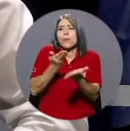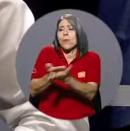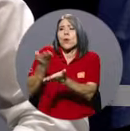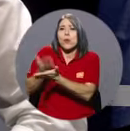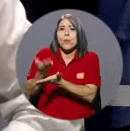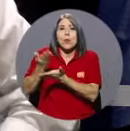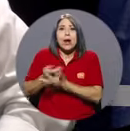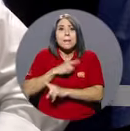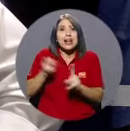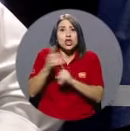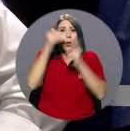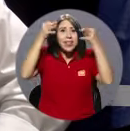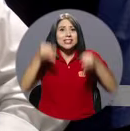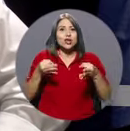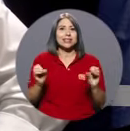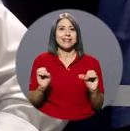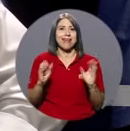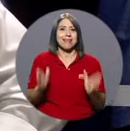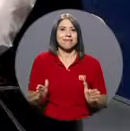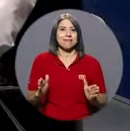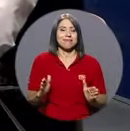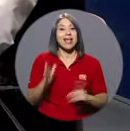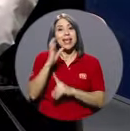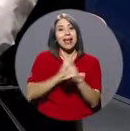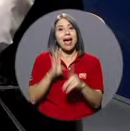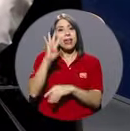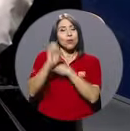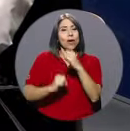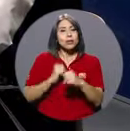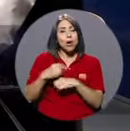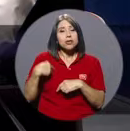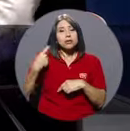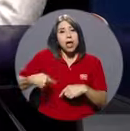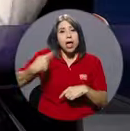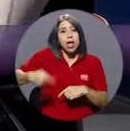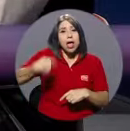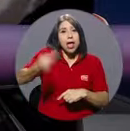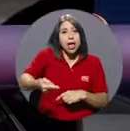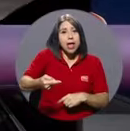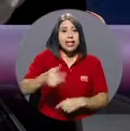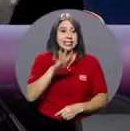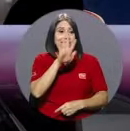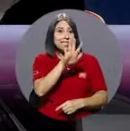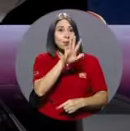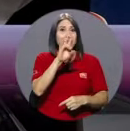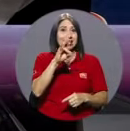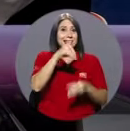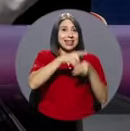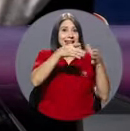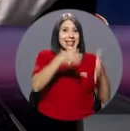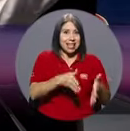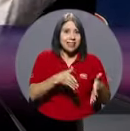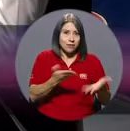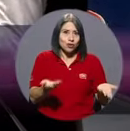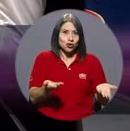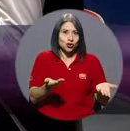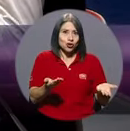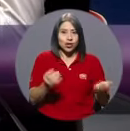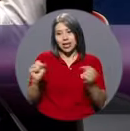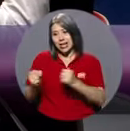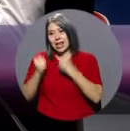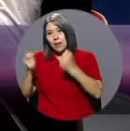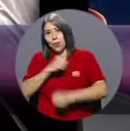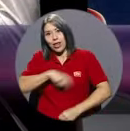habla, propone y nadie toma decisiones. Sí. Y siempre cada 4 años agarran 57 legislativos y obviamente